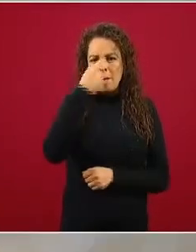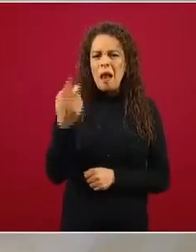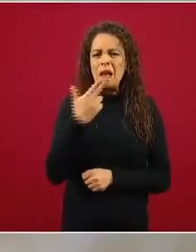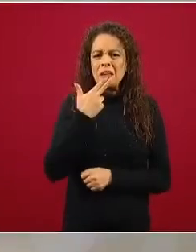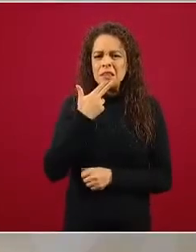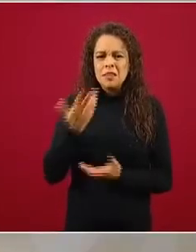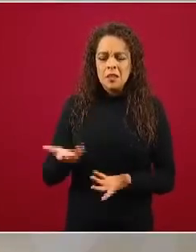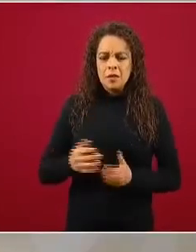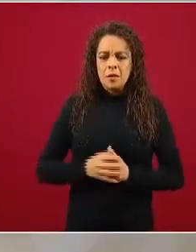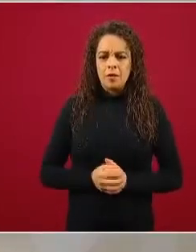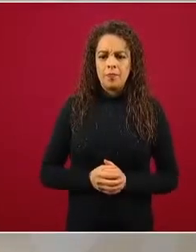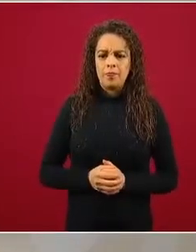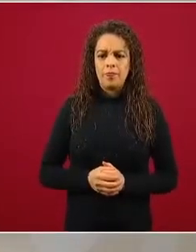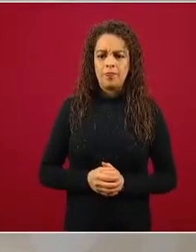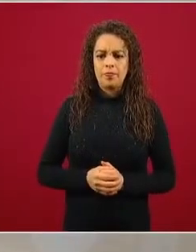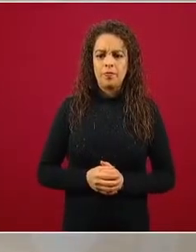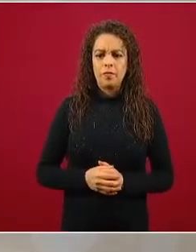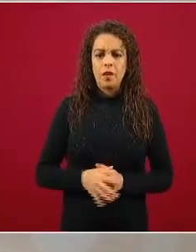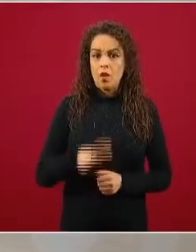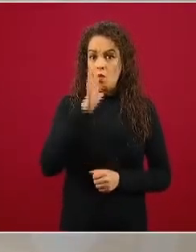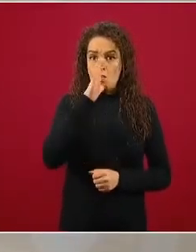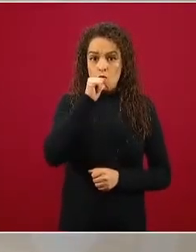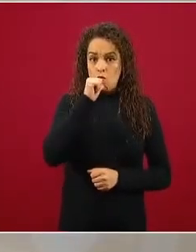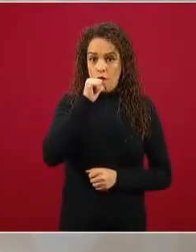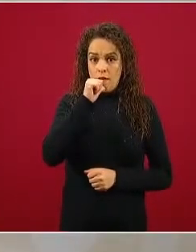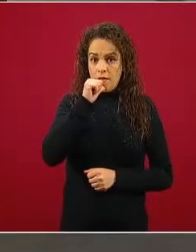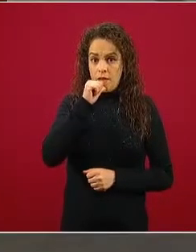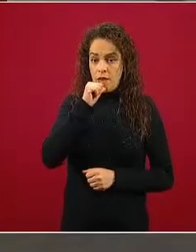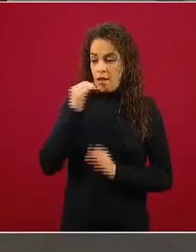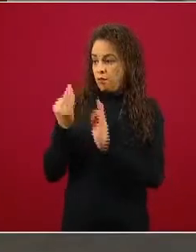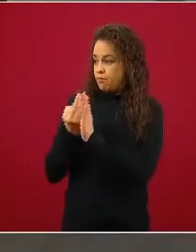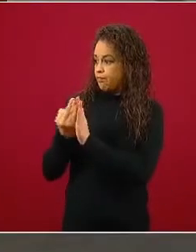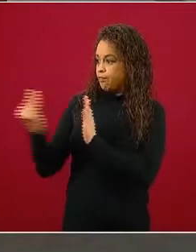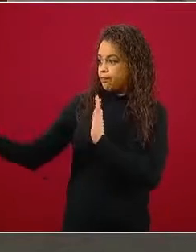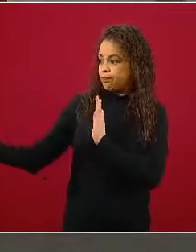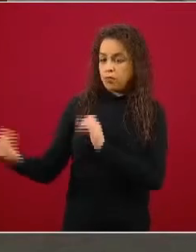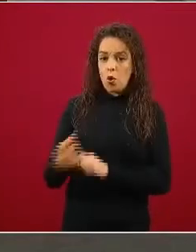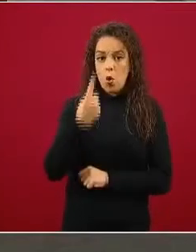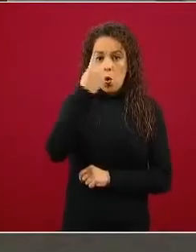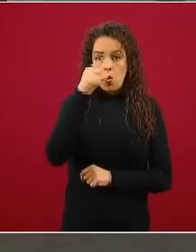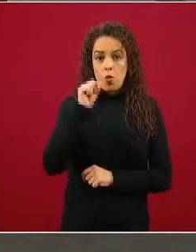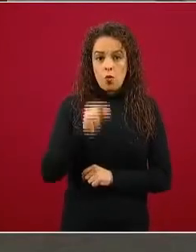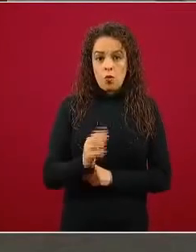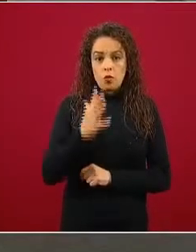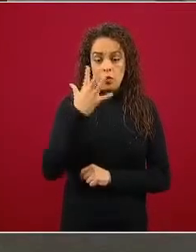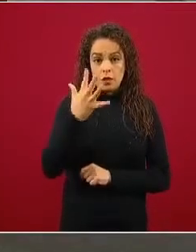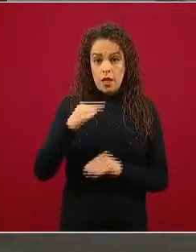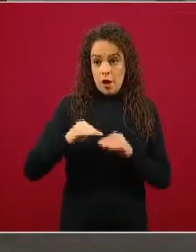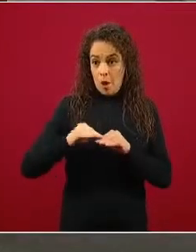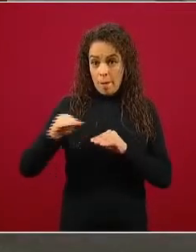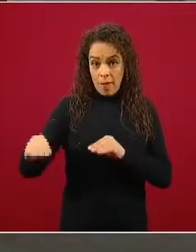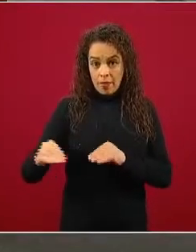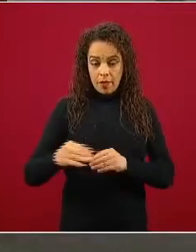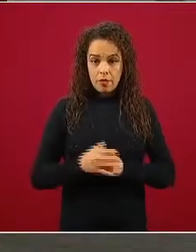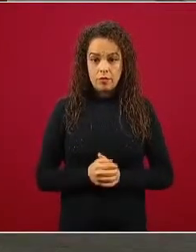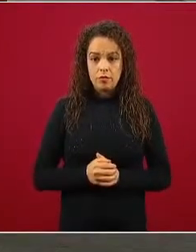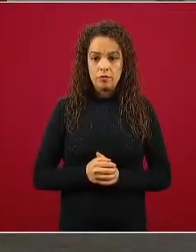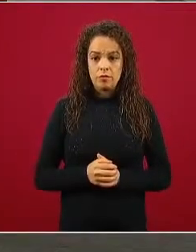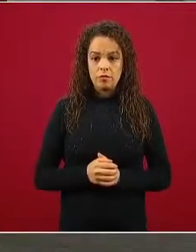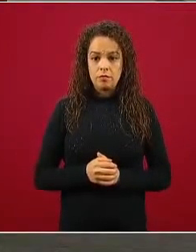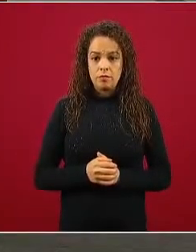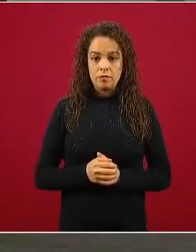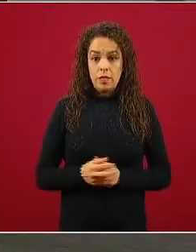no se puede tener una distancia de 1.5 metros, la famosa sana distancia. Esta mesa siempre ha